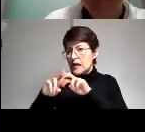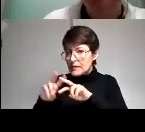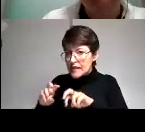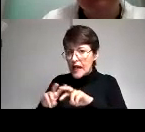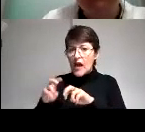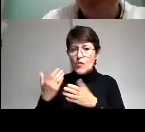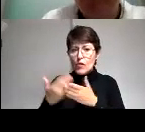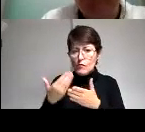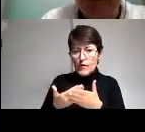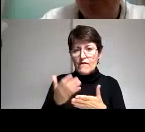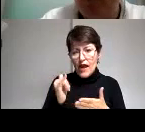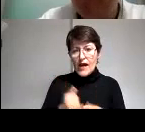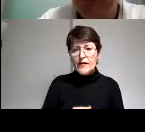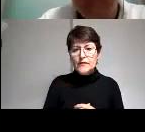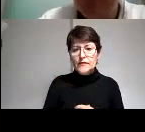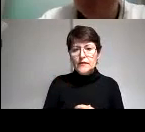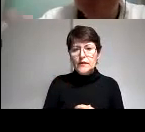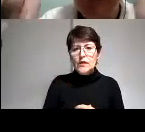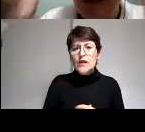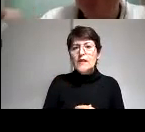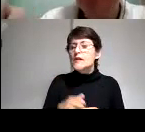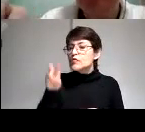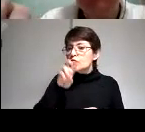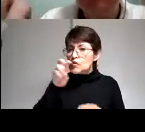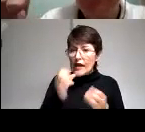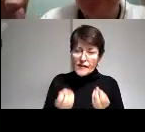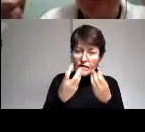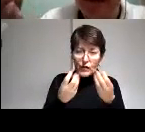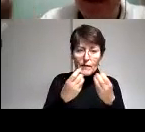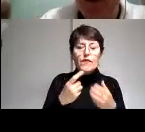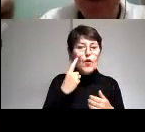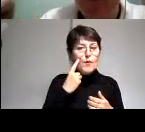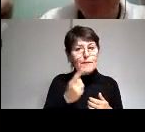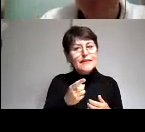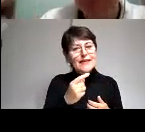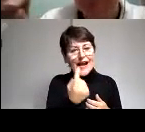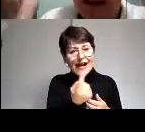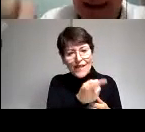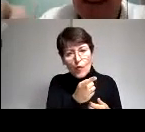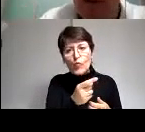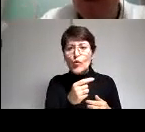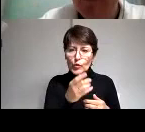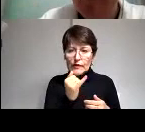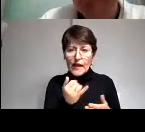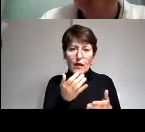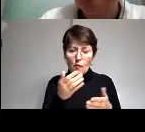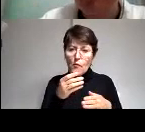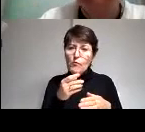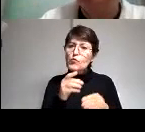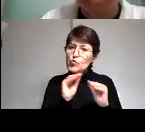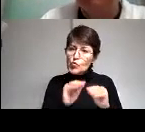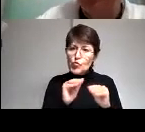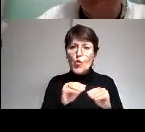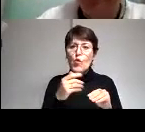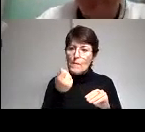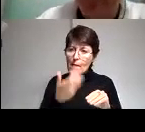que si buscáis en PubMed, por ejemplo, veréis que cada uno de estos lactobacillus, para cada una de estas sentencias hay un